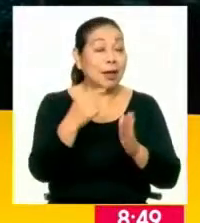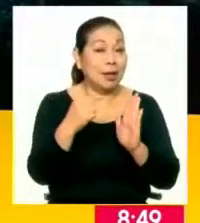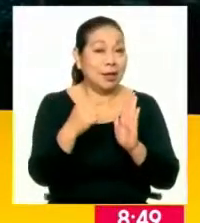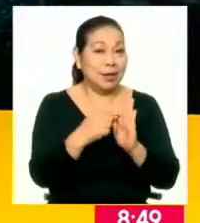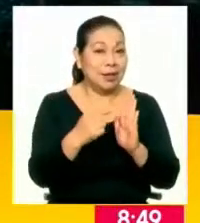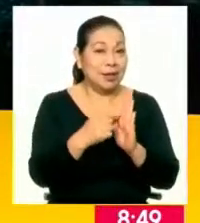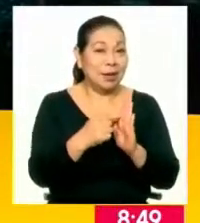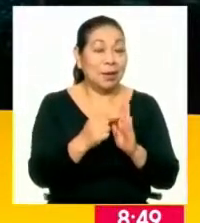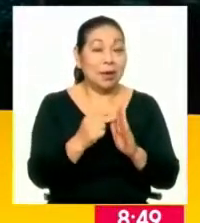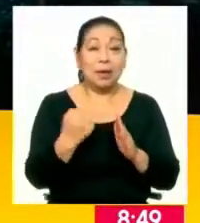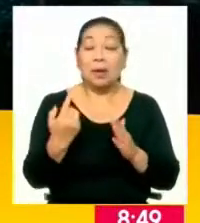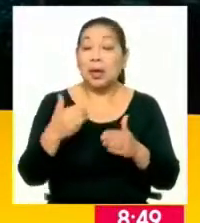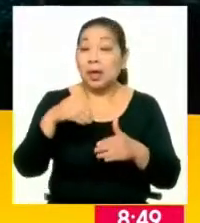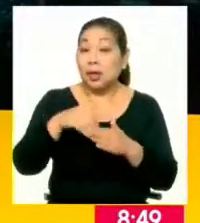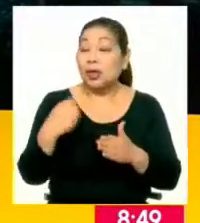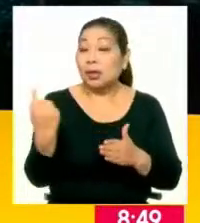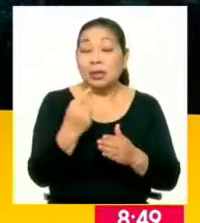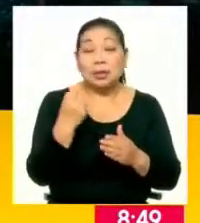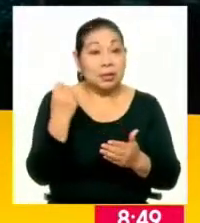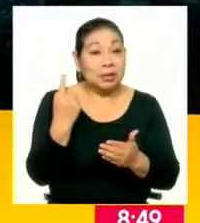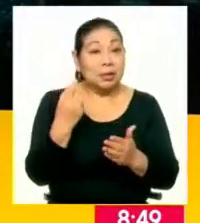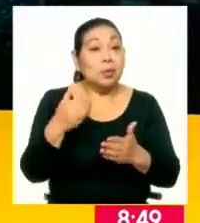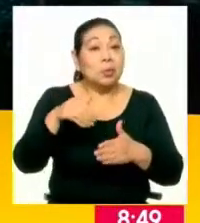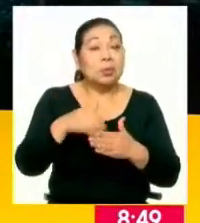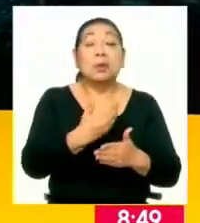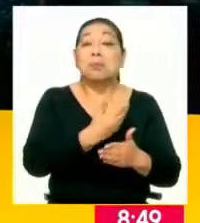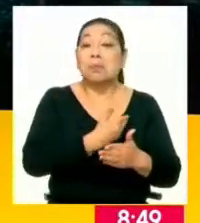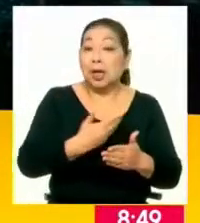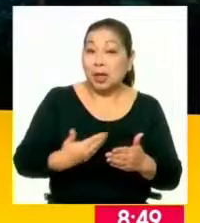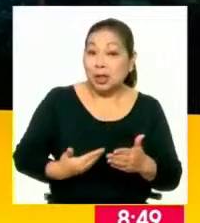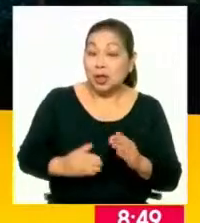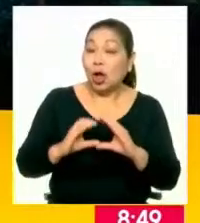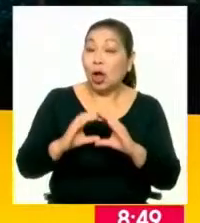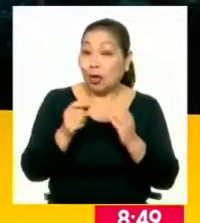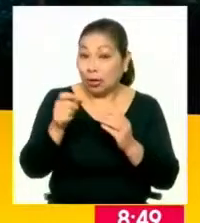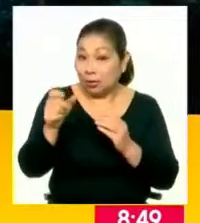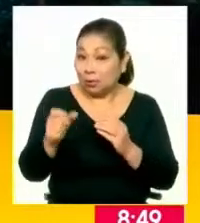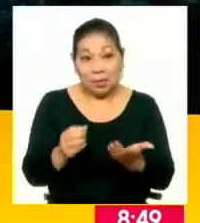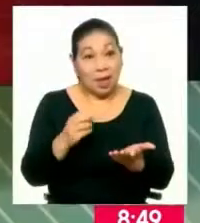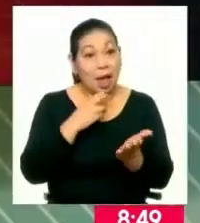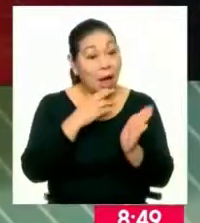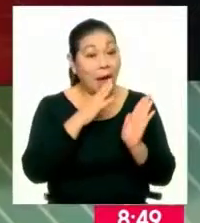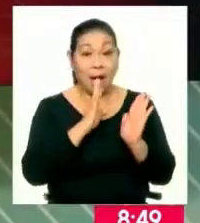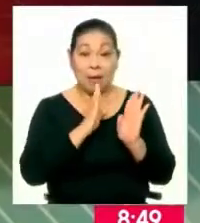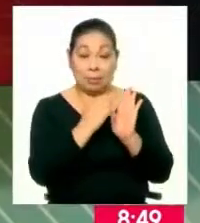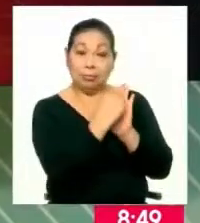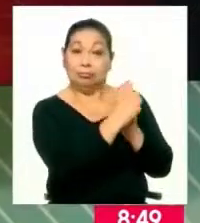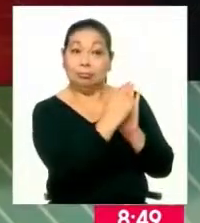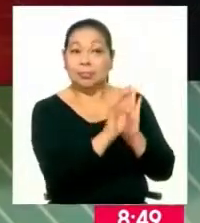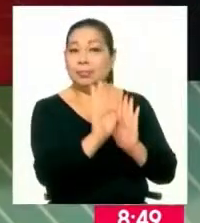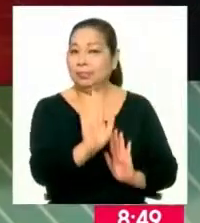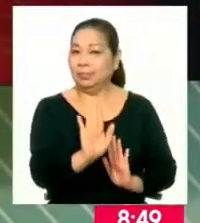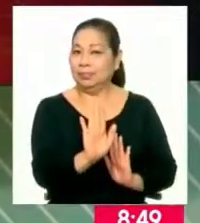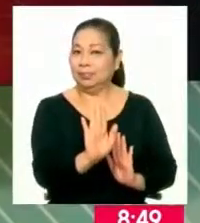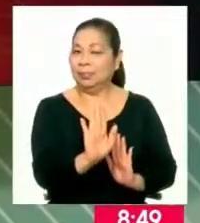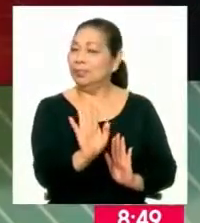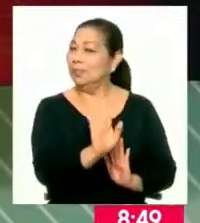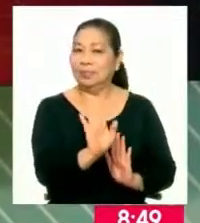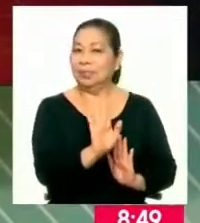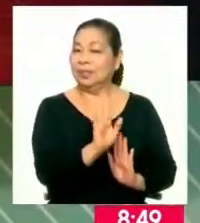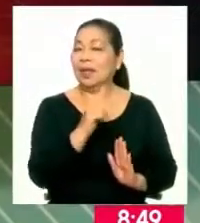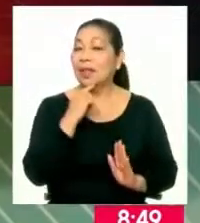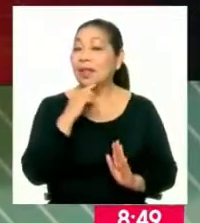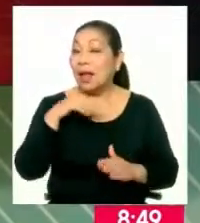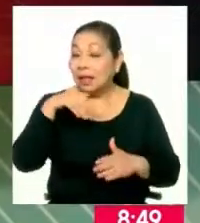A ver, y las elecciones generales comprenden elección del presidente y congresistas. Eso es bien claro en la Constitución. La Constitución, perdóname Julio, no habla de